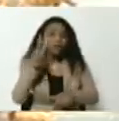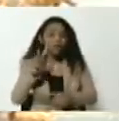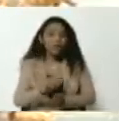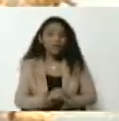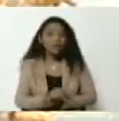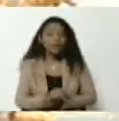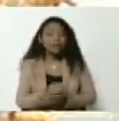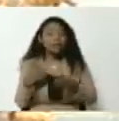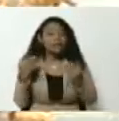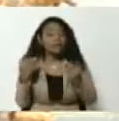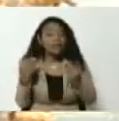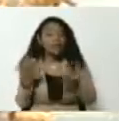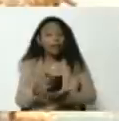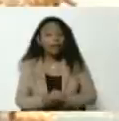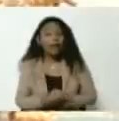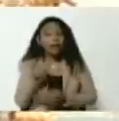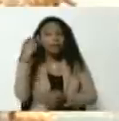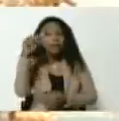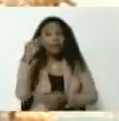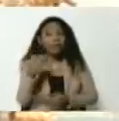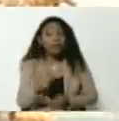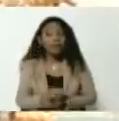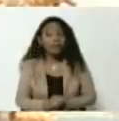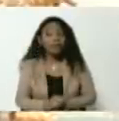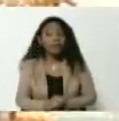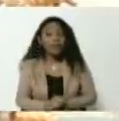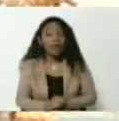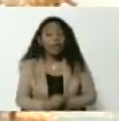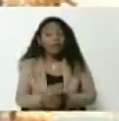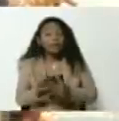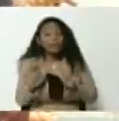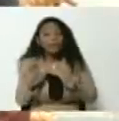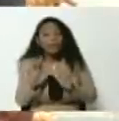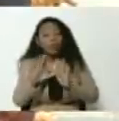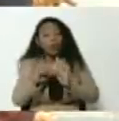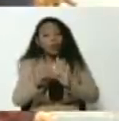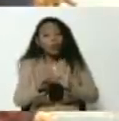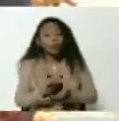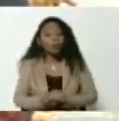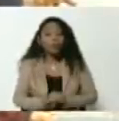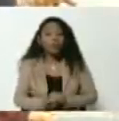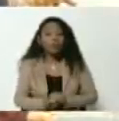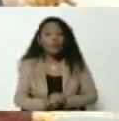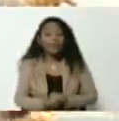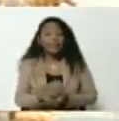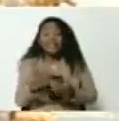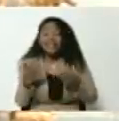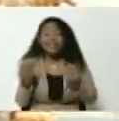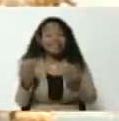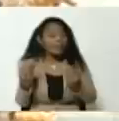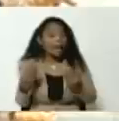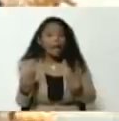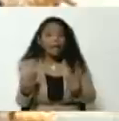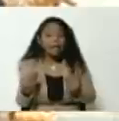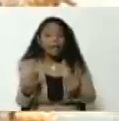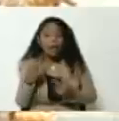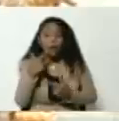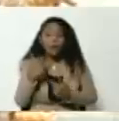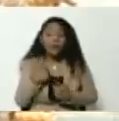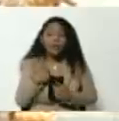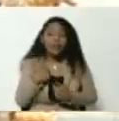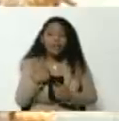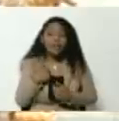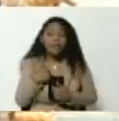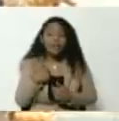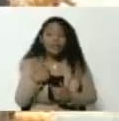tal el nivel de barbarie por el robo, es tal la rebatiña. ¿Qué nos dicen desde el